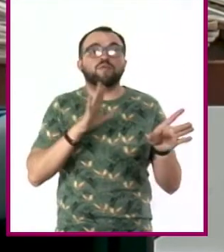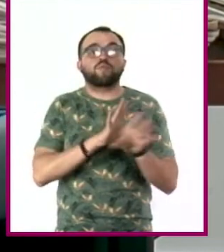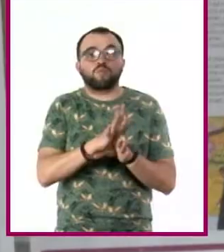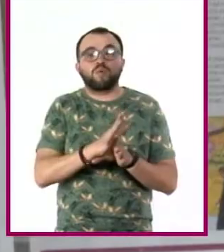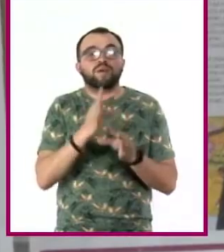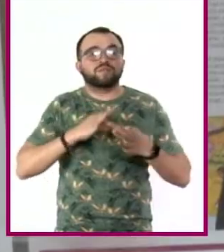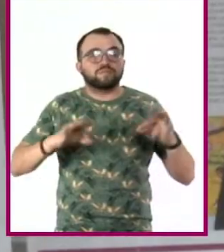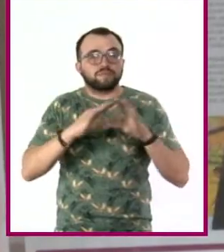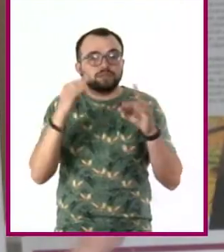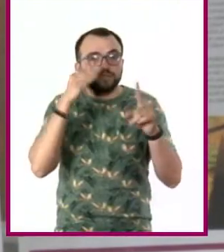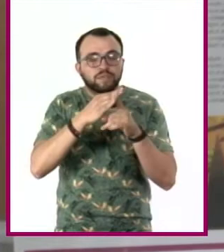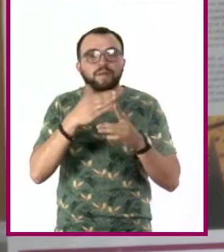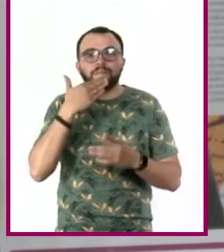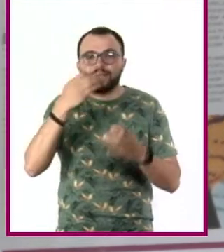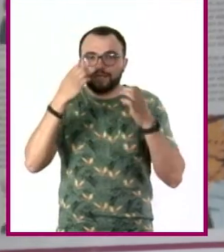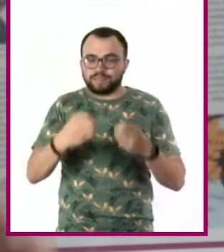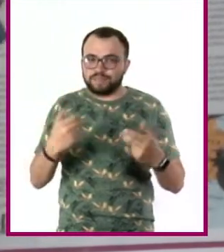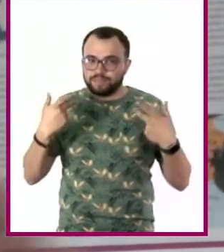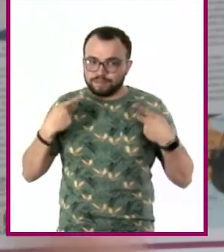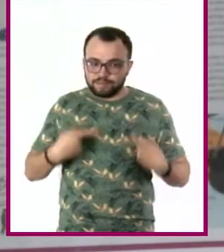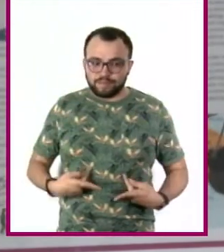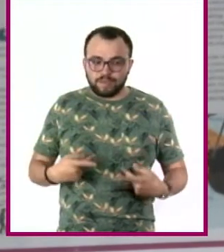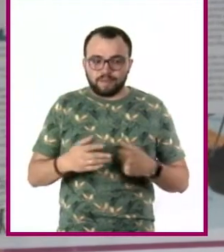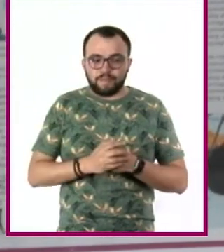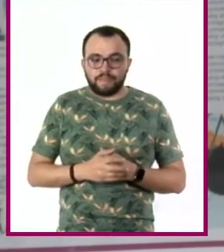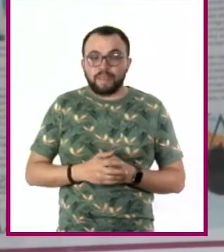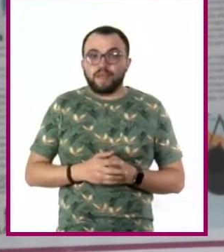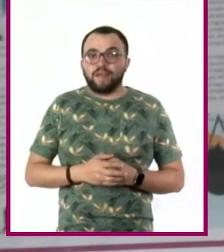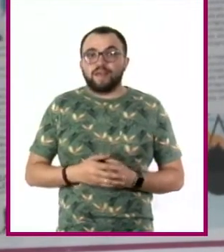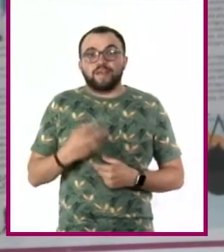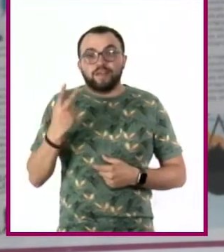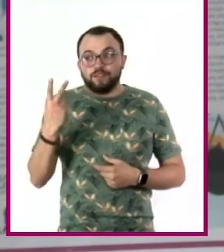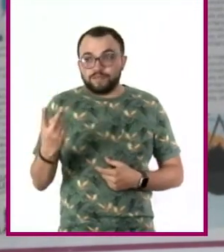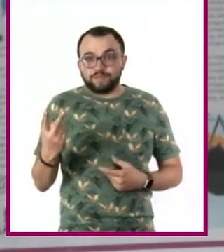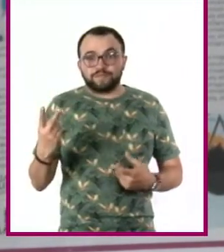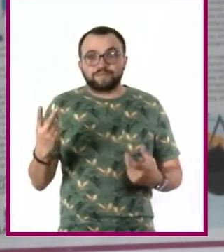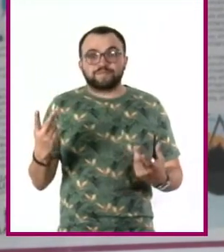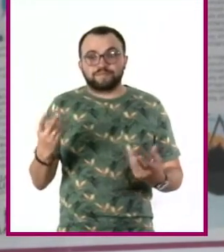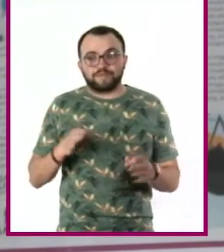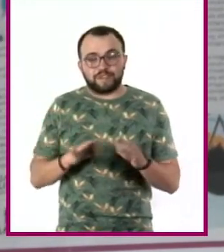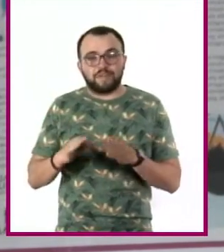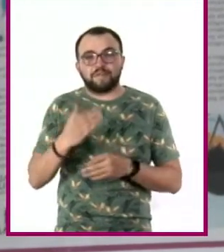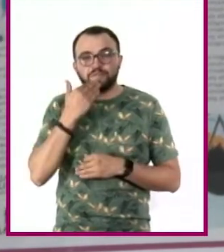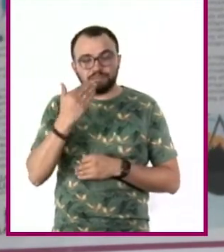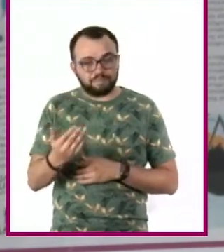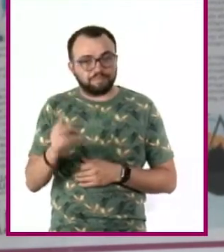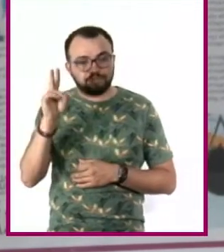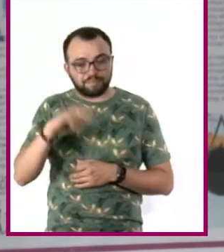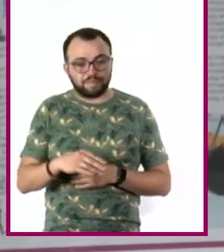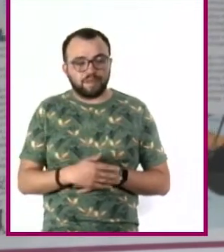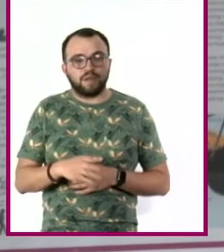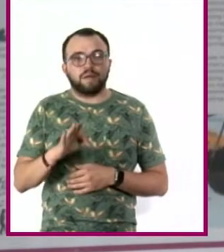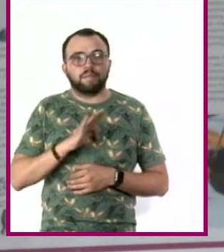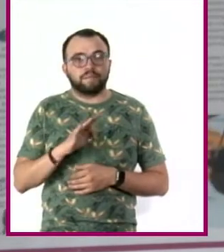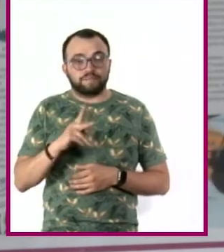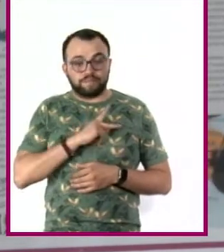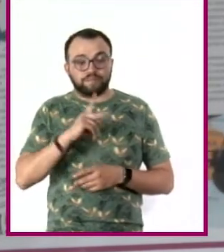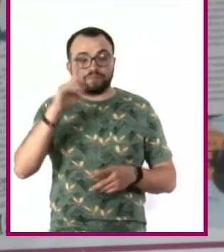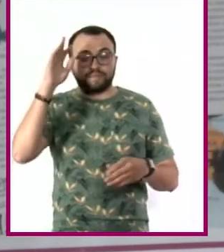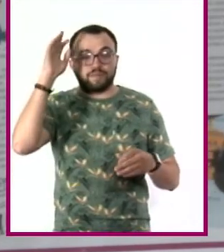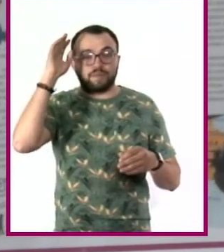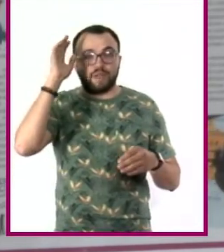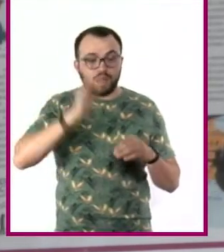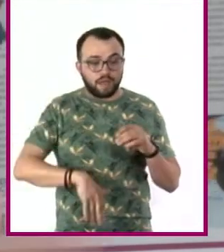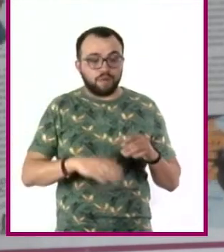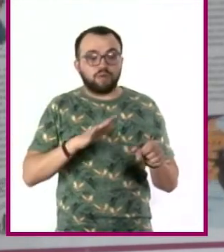Muy bien dicho, Alfredo. Ambos hicieron un muy buen trabajo. Mi conclusión es que la seguridad de los estados, en